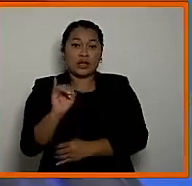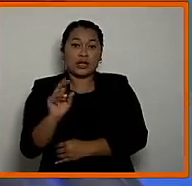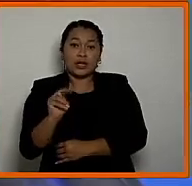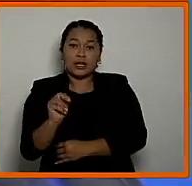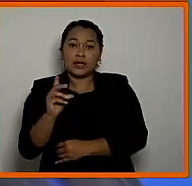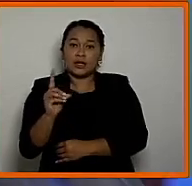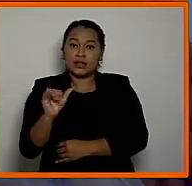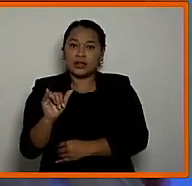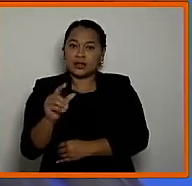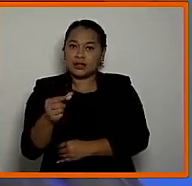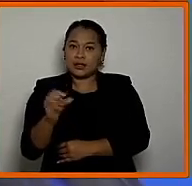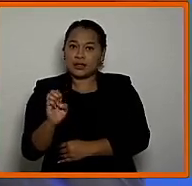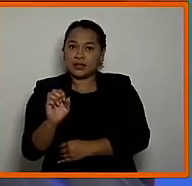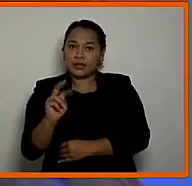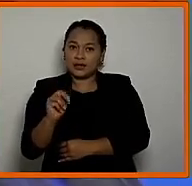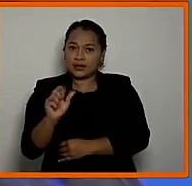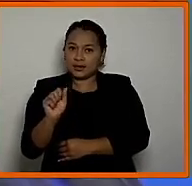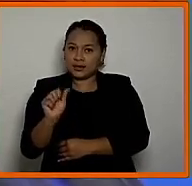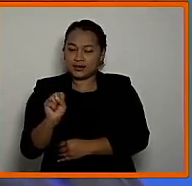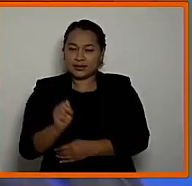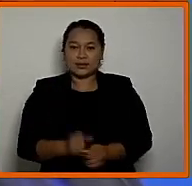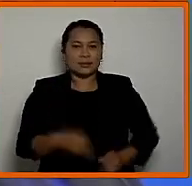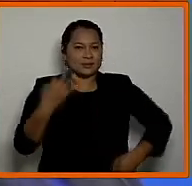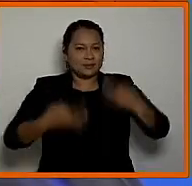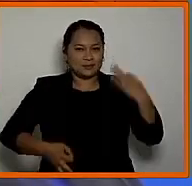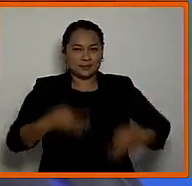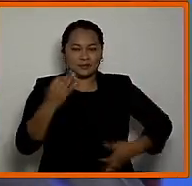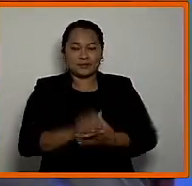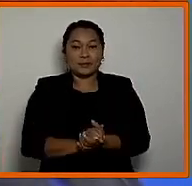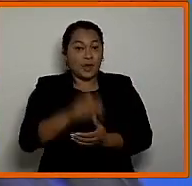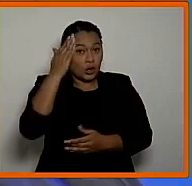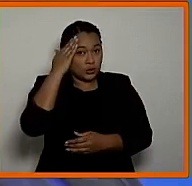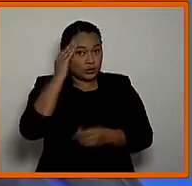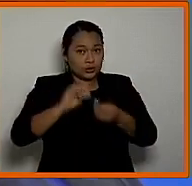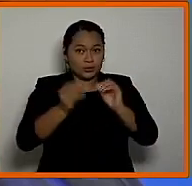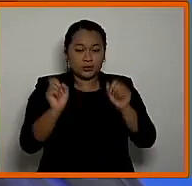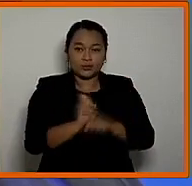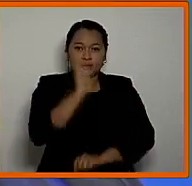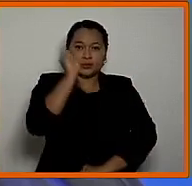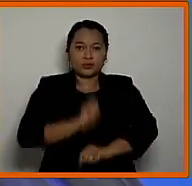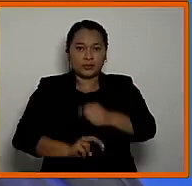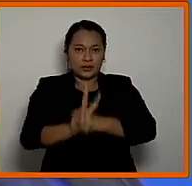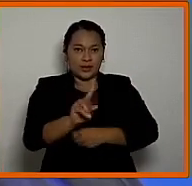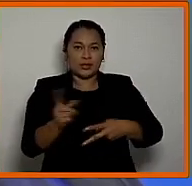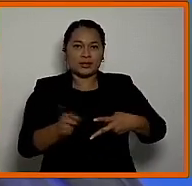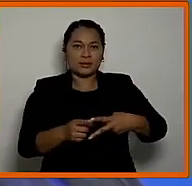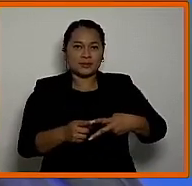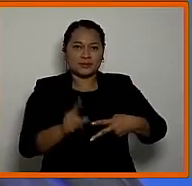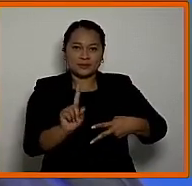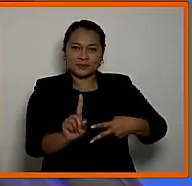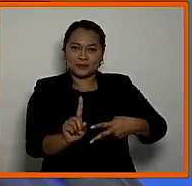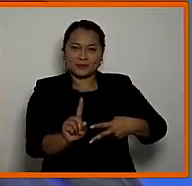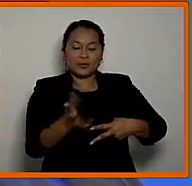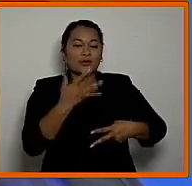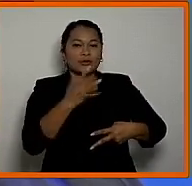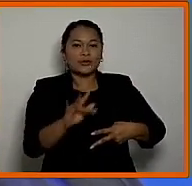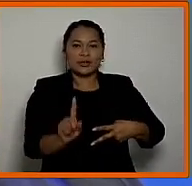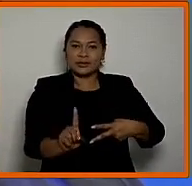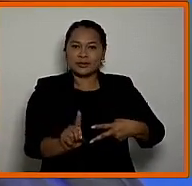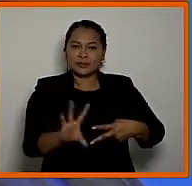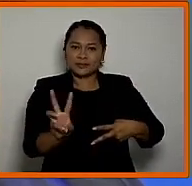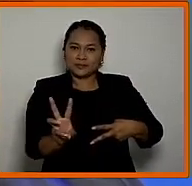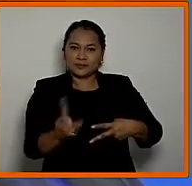ganador, su primer dígito para premiados. Atentos, porque este es el 1. Segundo dígito, suerte, porque este es el